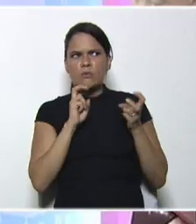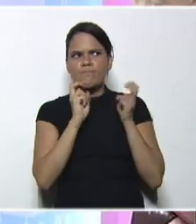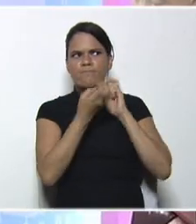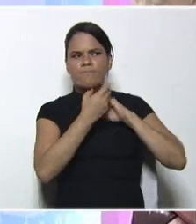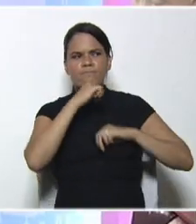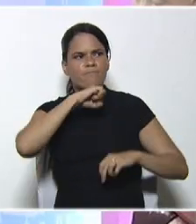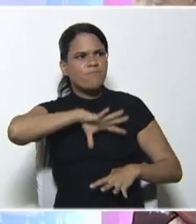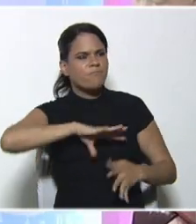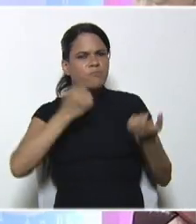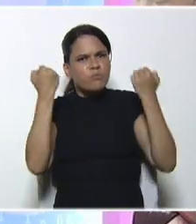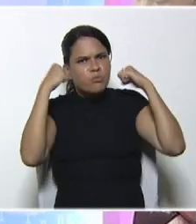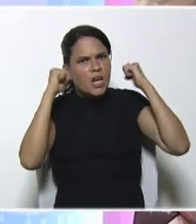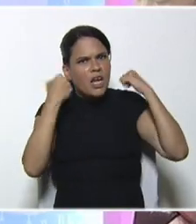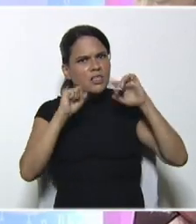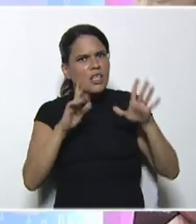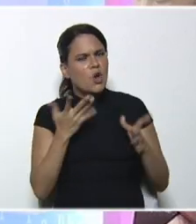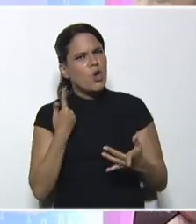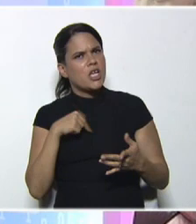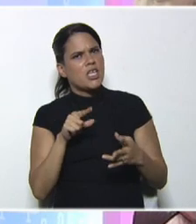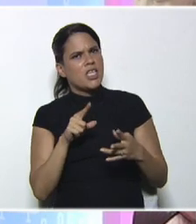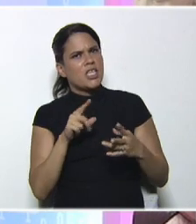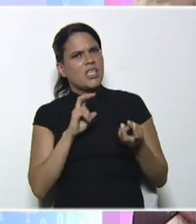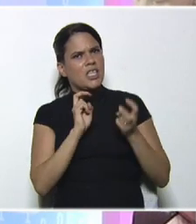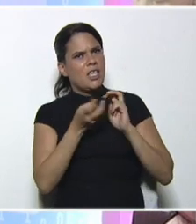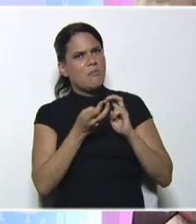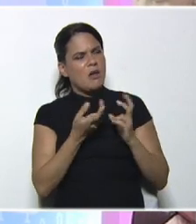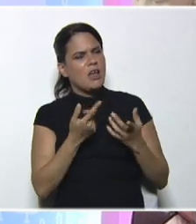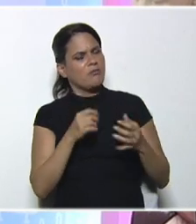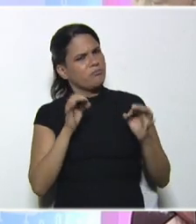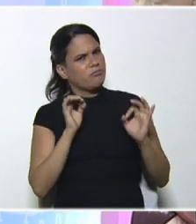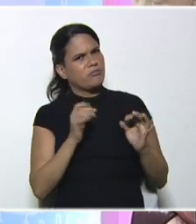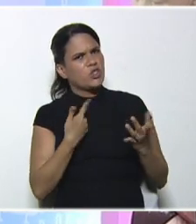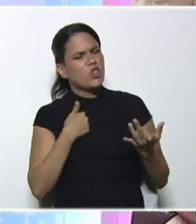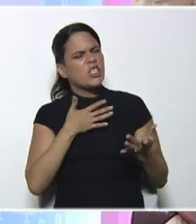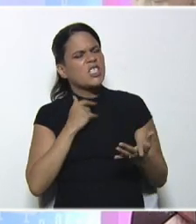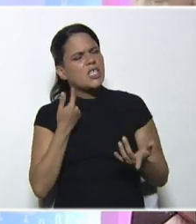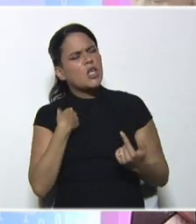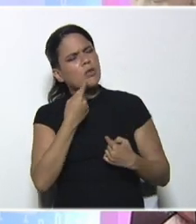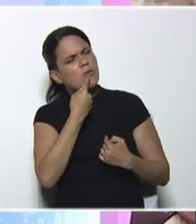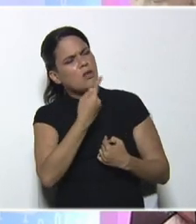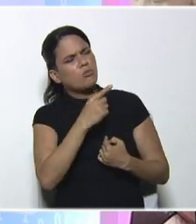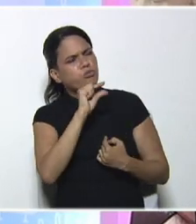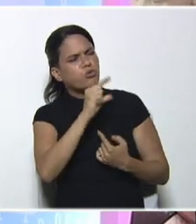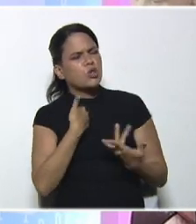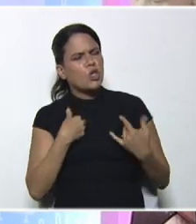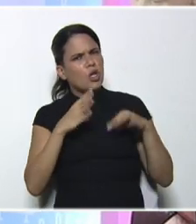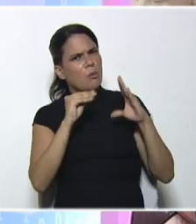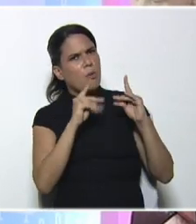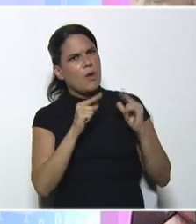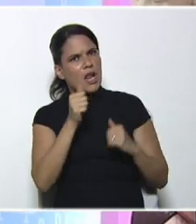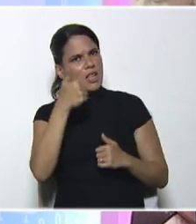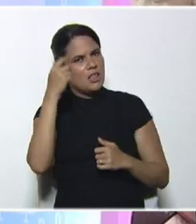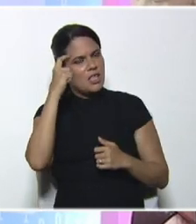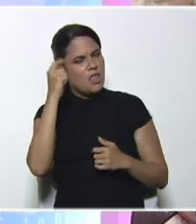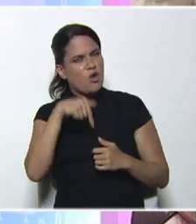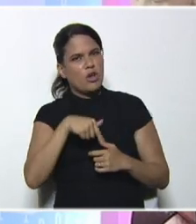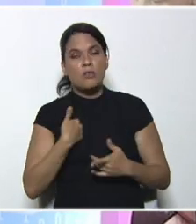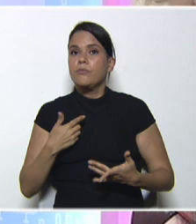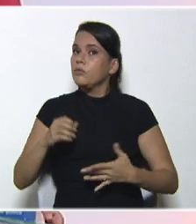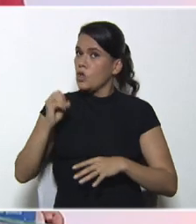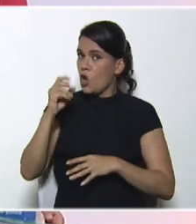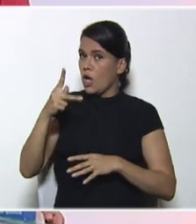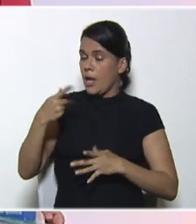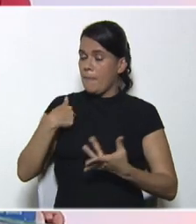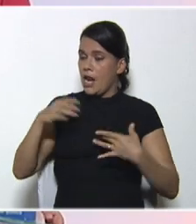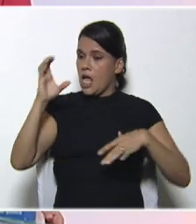teóricos, prácticos y temas indispensables muy particulares. Yo quisiera que usted nos adelantara un poquito de lo que vamos a hablar el día de hoy. Ok, para